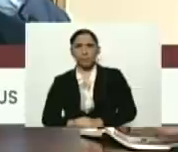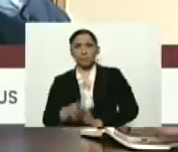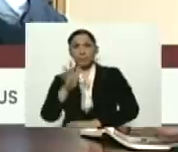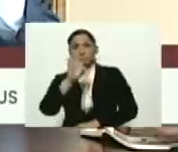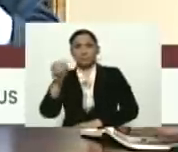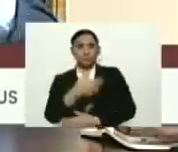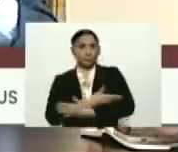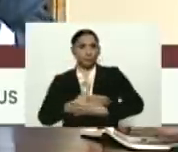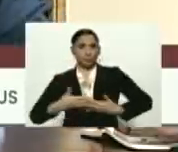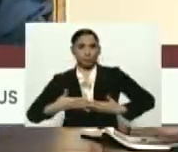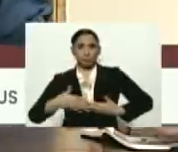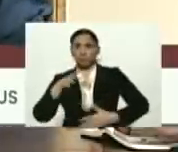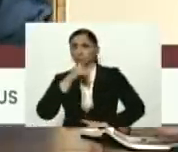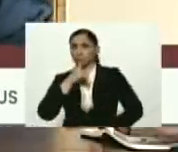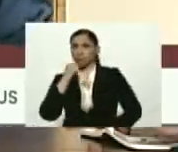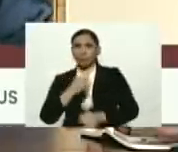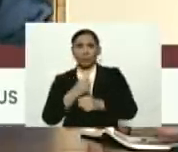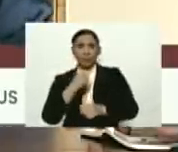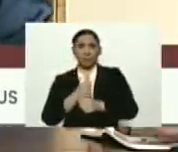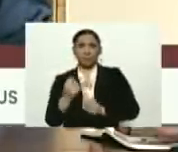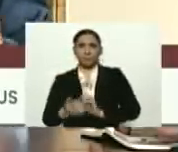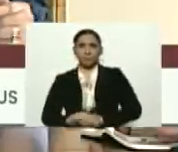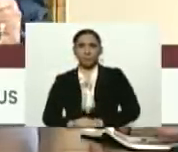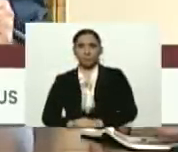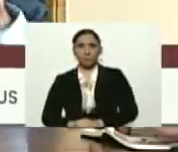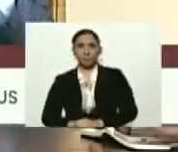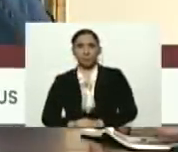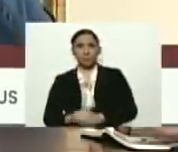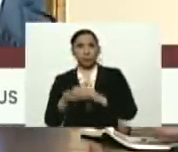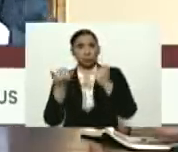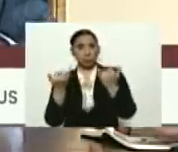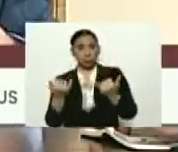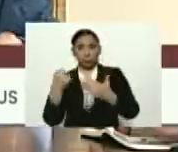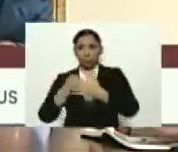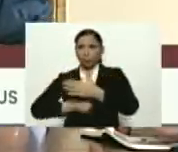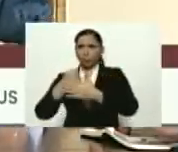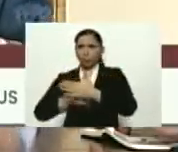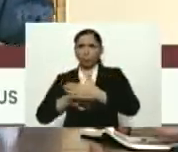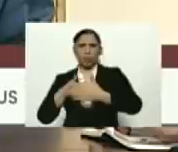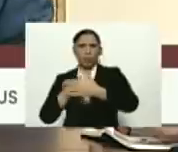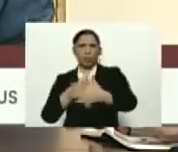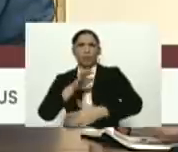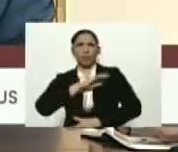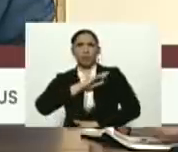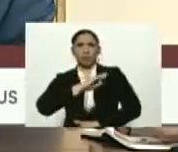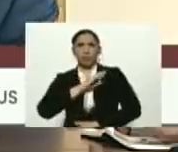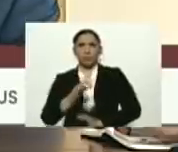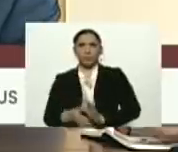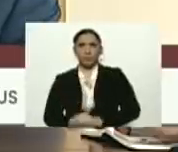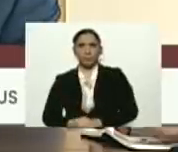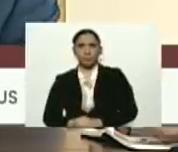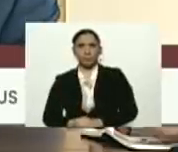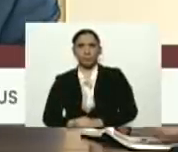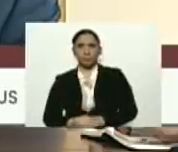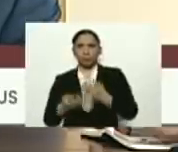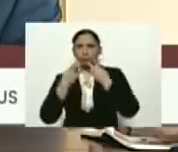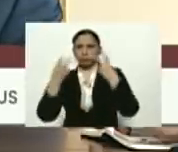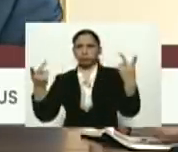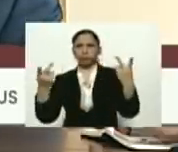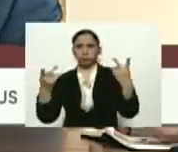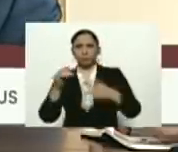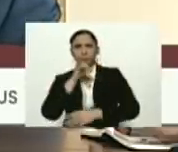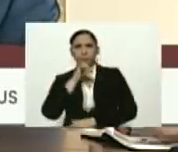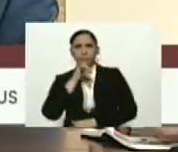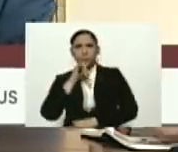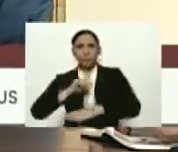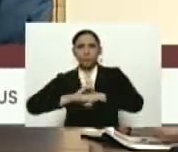40 millones de desempleados. Y ahora la lucha contra el racismo. Ha circulado una declaración